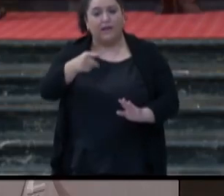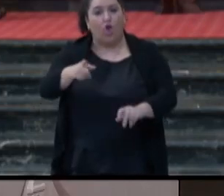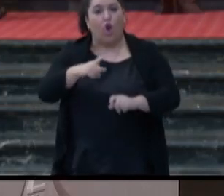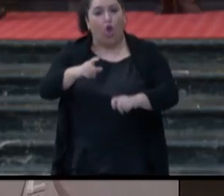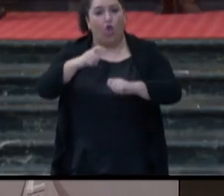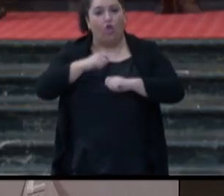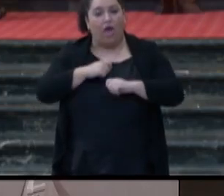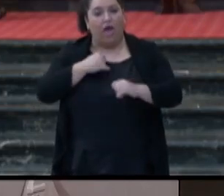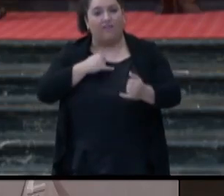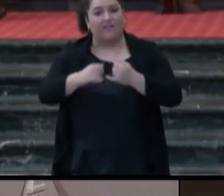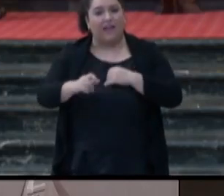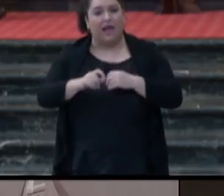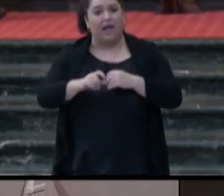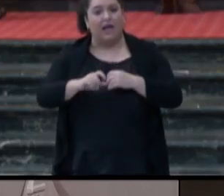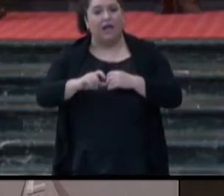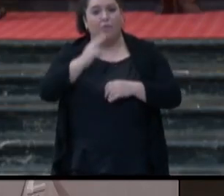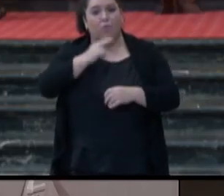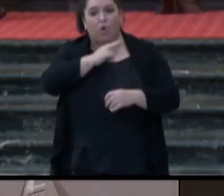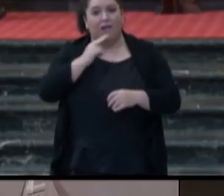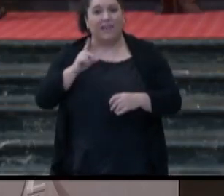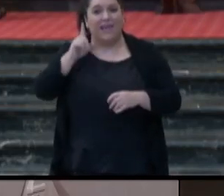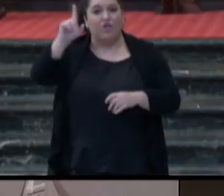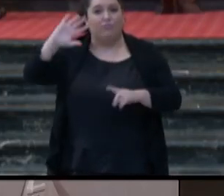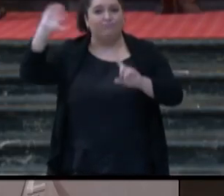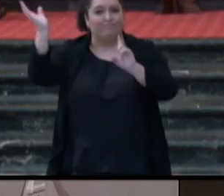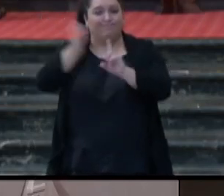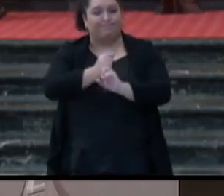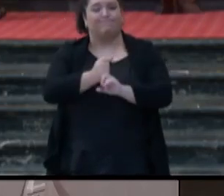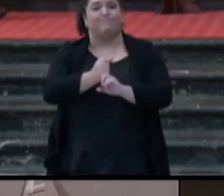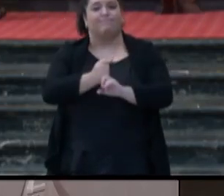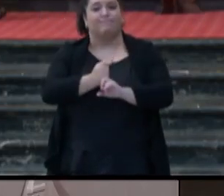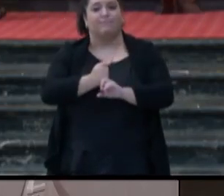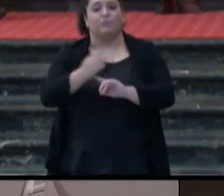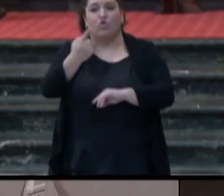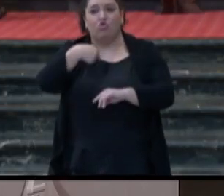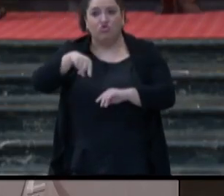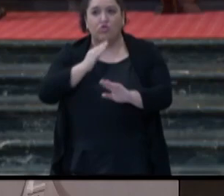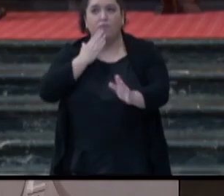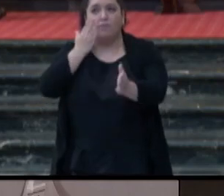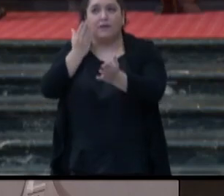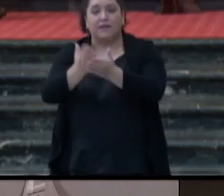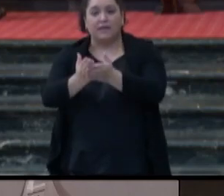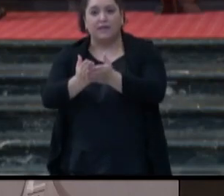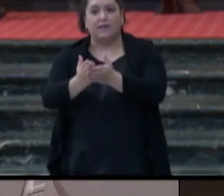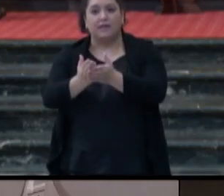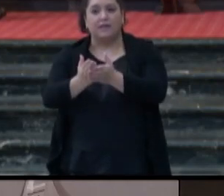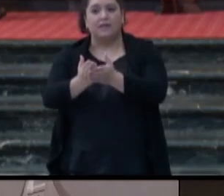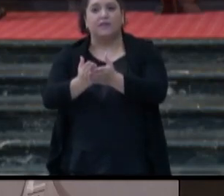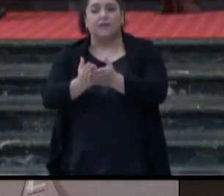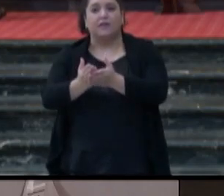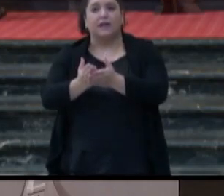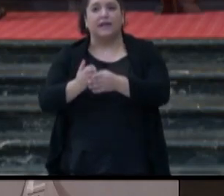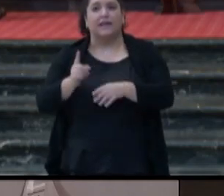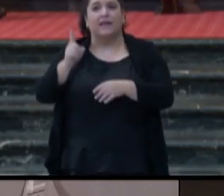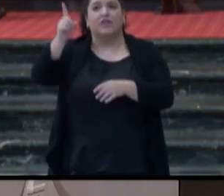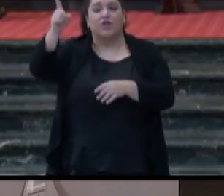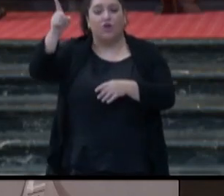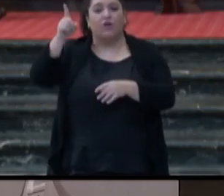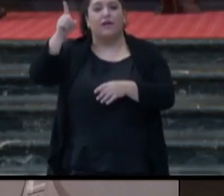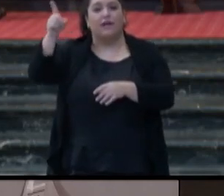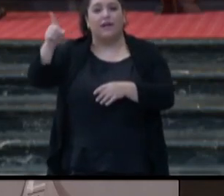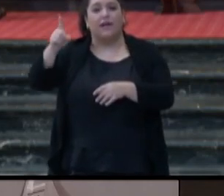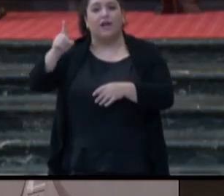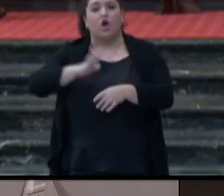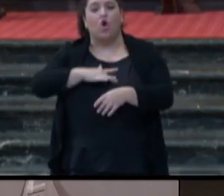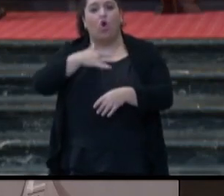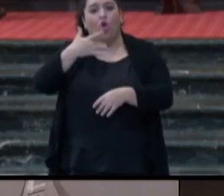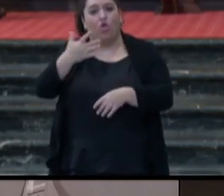alcanzar las promesas de Dios se lo hemos pedido y aquello que pedimos en la liturgia es que Dios quiere concedernos